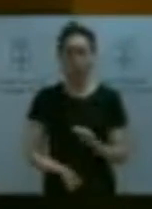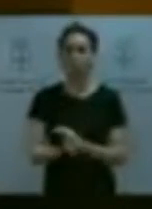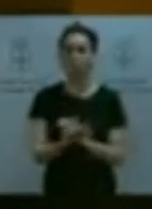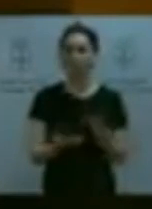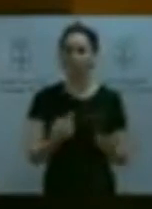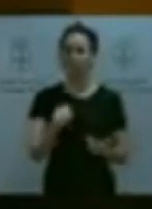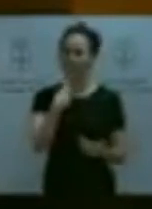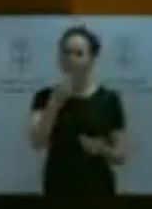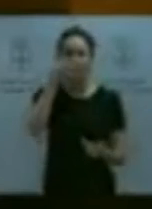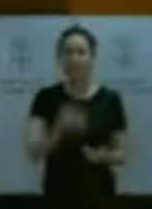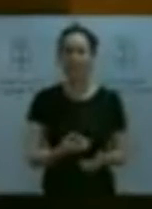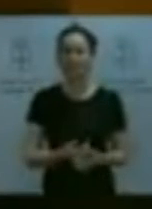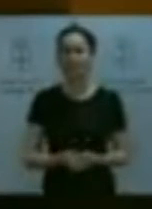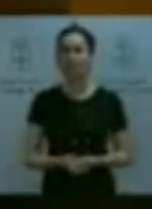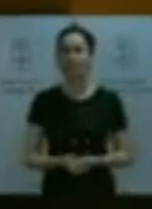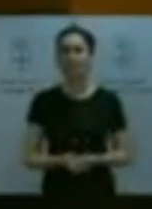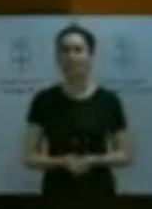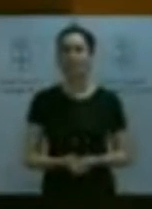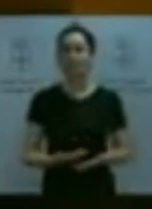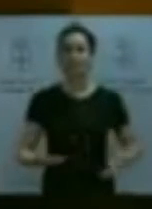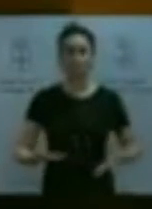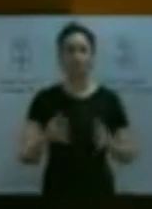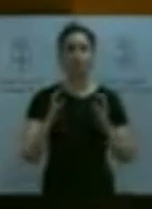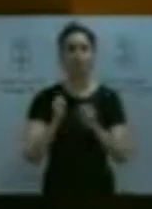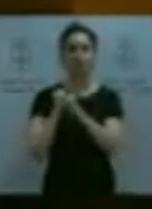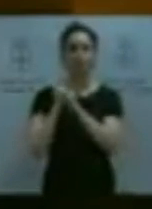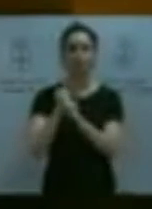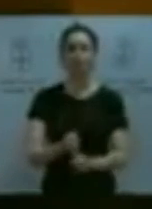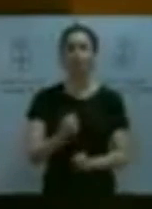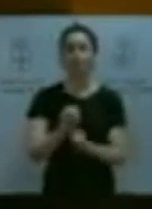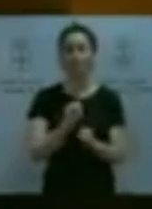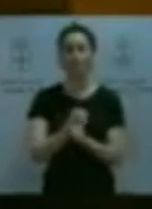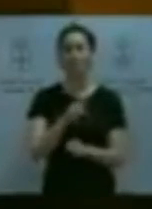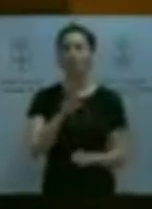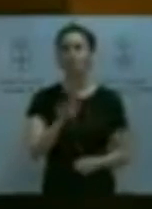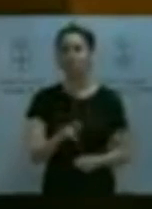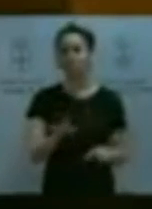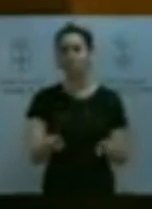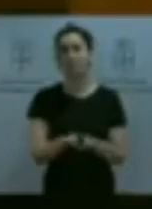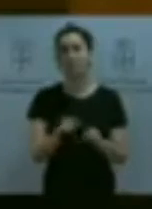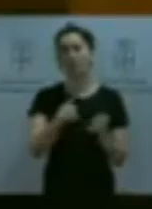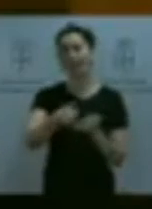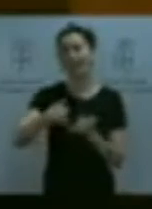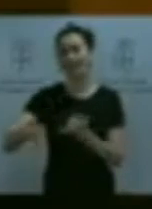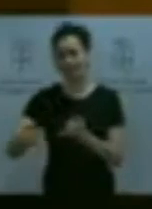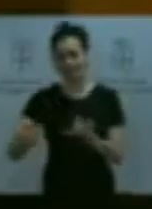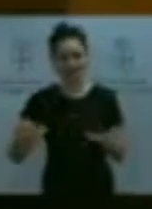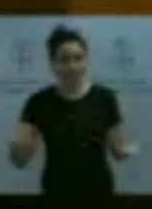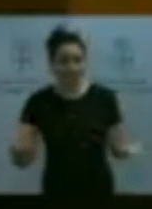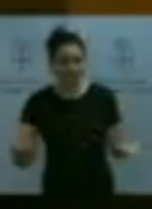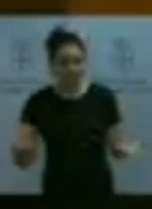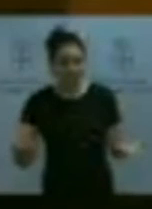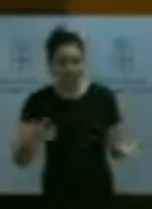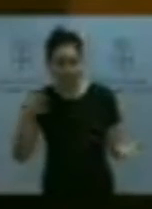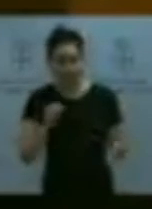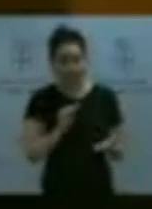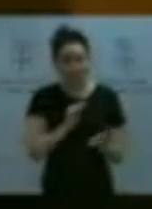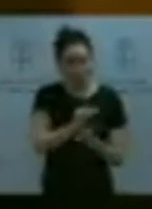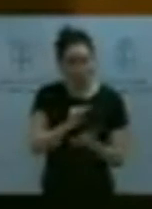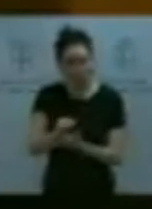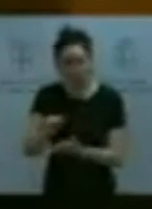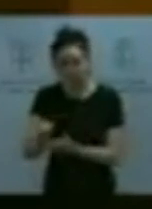muchas líneas de trabajo, pero para dedicarles tres migajas a cada una, al final, evidentemente, el rendimiento no viene. Y lo que necesitamos es visitantes, sí, pero visitantes